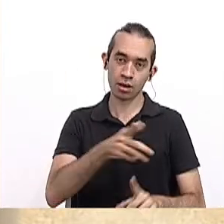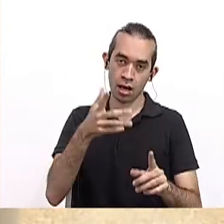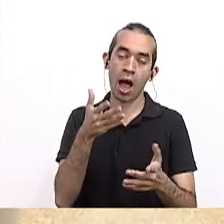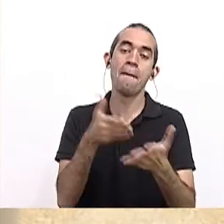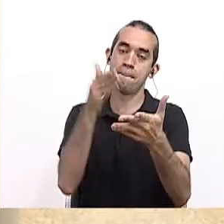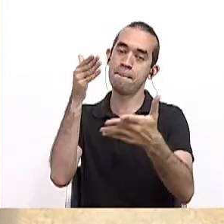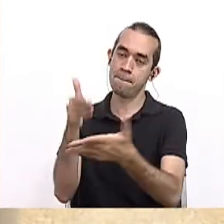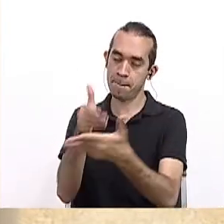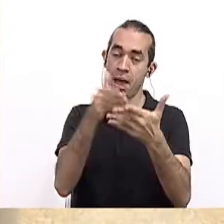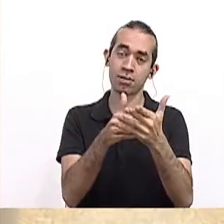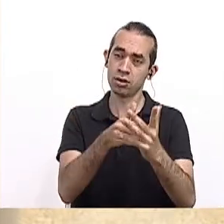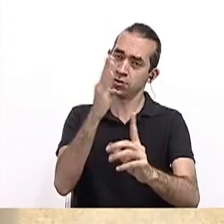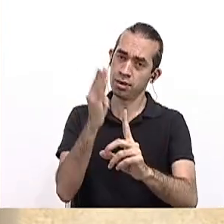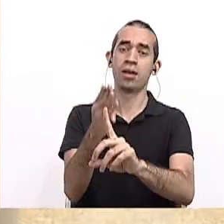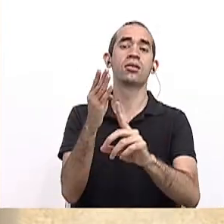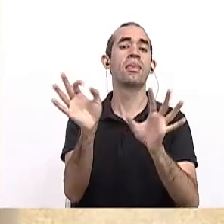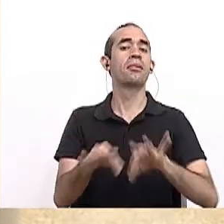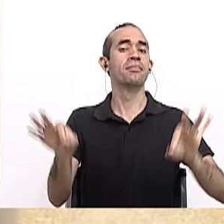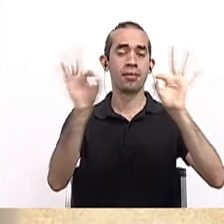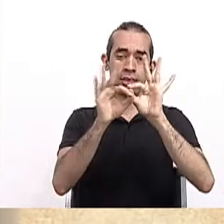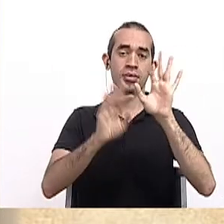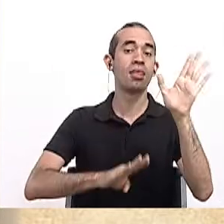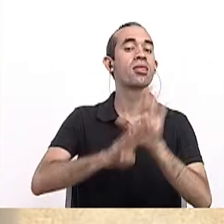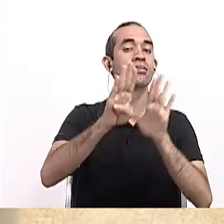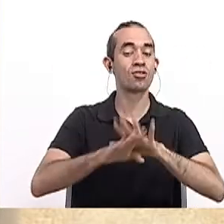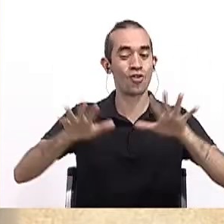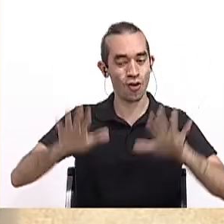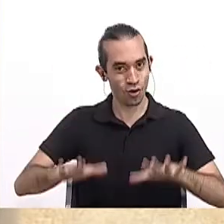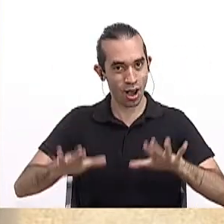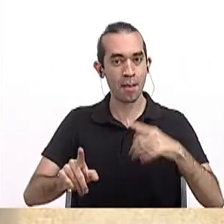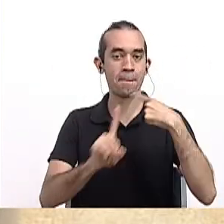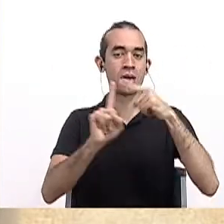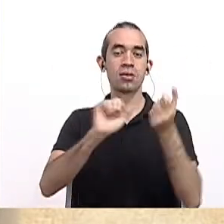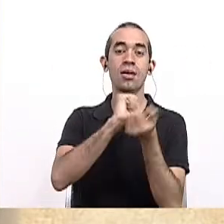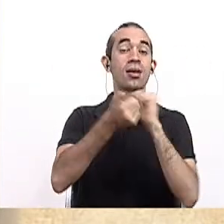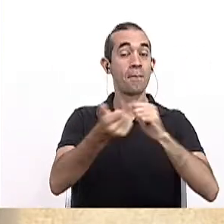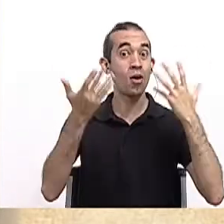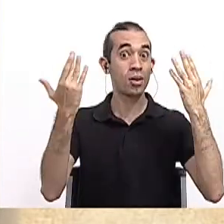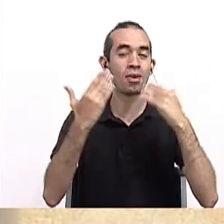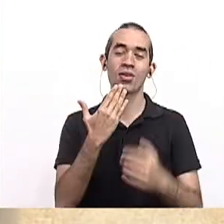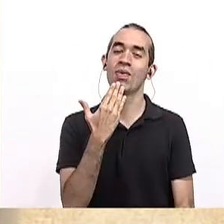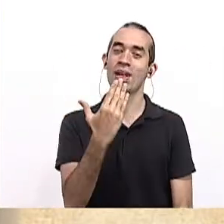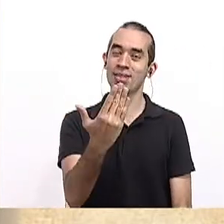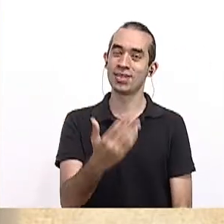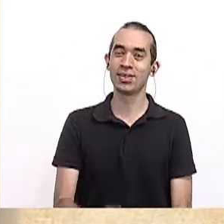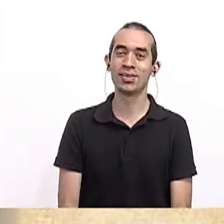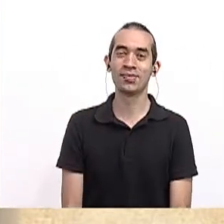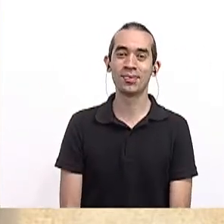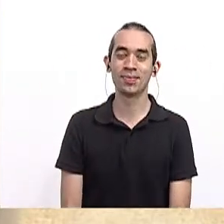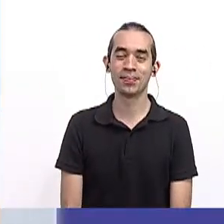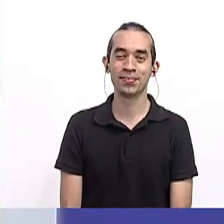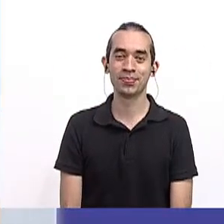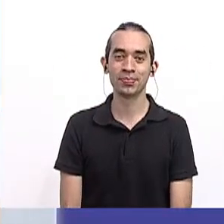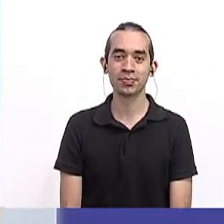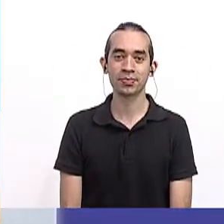impacto directo y muy importante en el desarrollo local y en el cambio climático. Gracias.